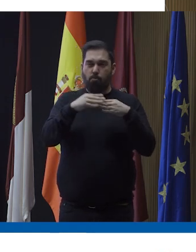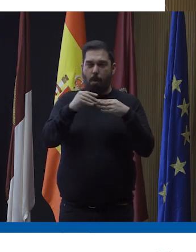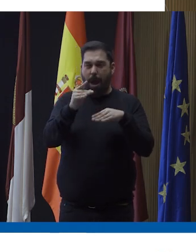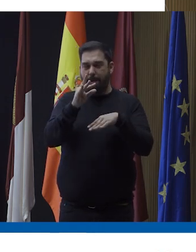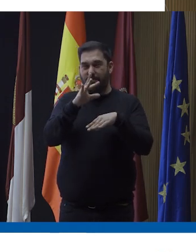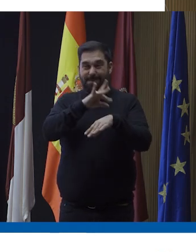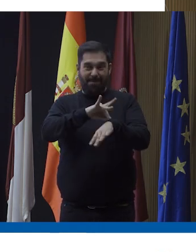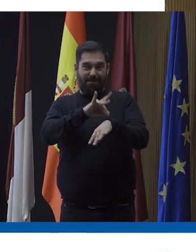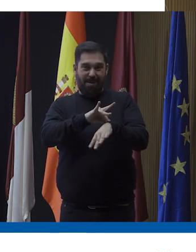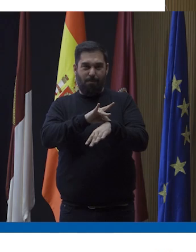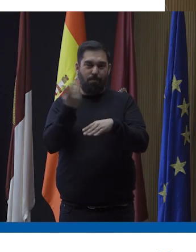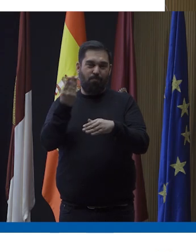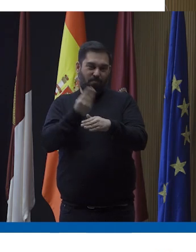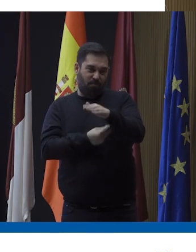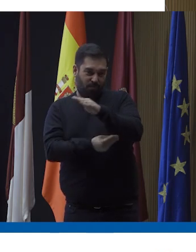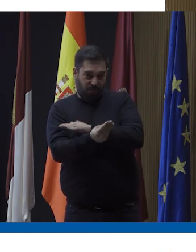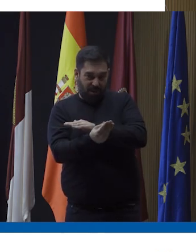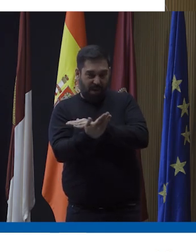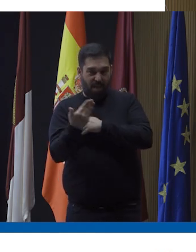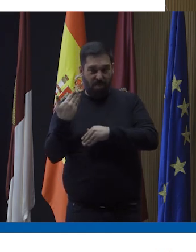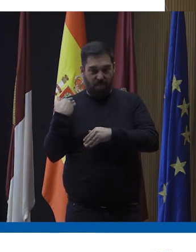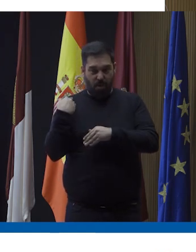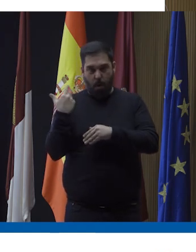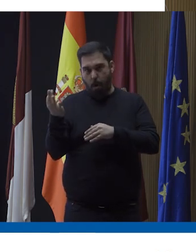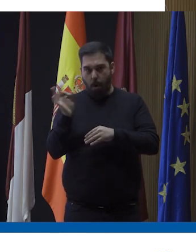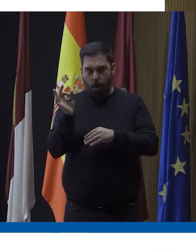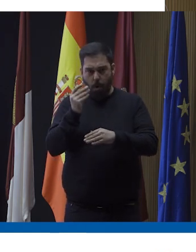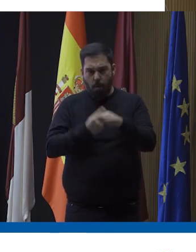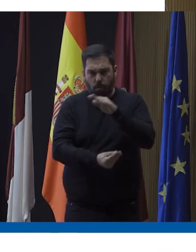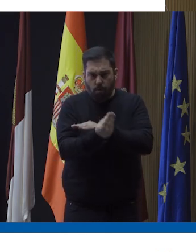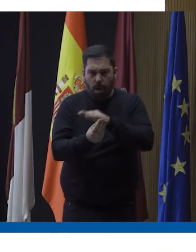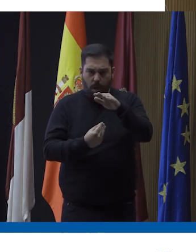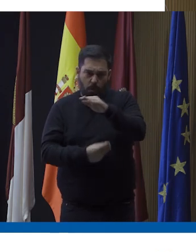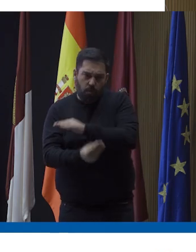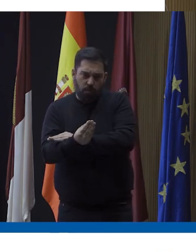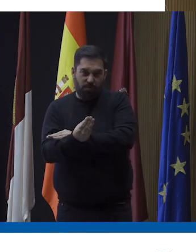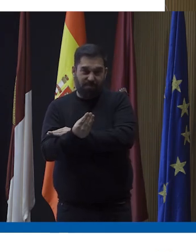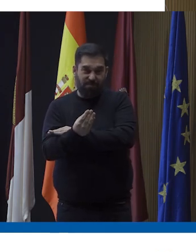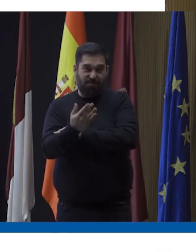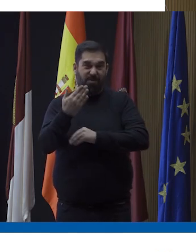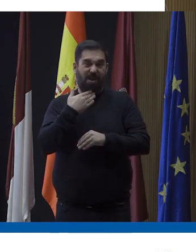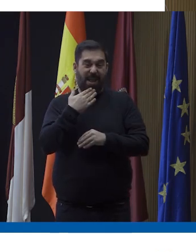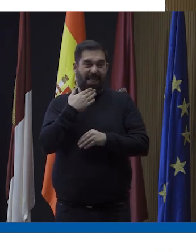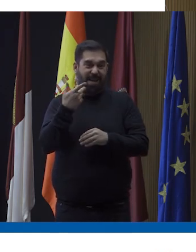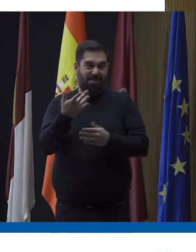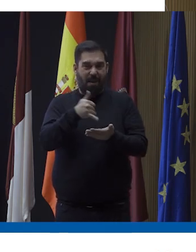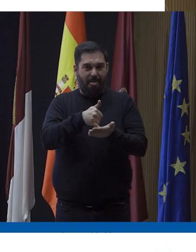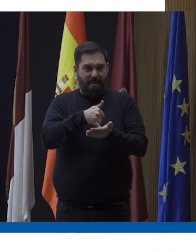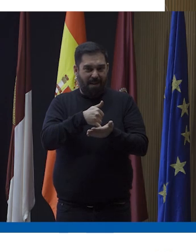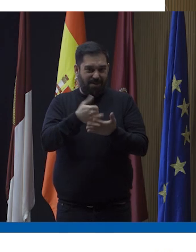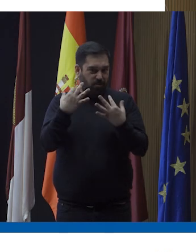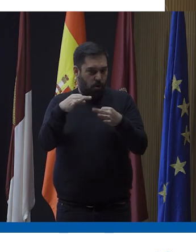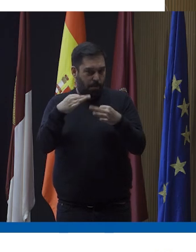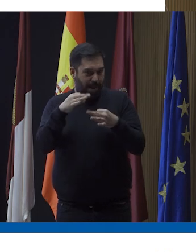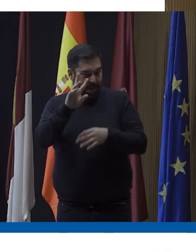de parir, ¿vale? O en multíparas, que han tenido muchos partos, ni tampoco con la edad. Con la edad no se debe de considerar como algo